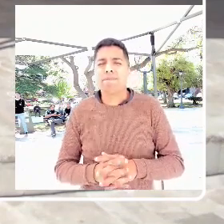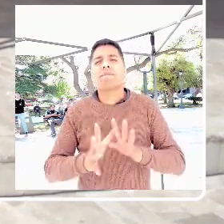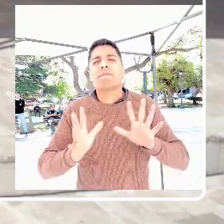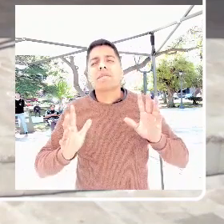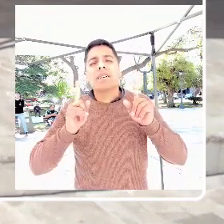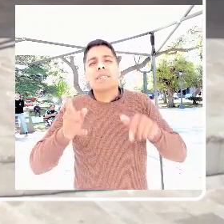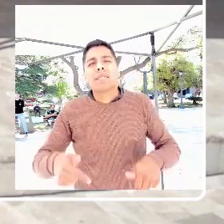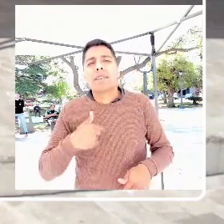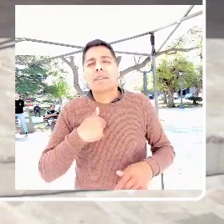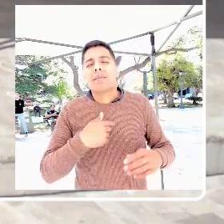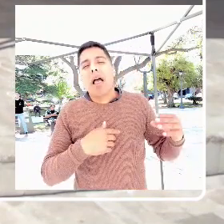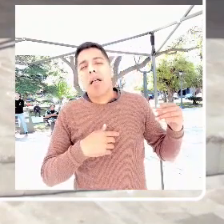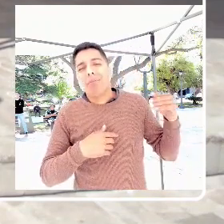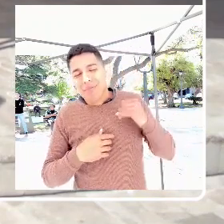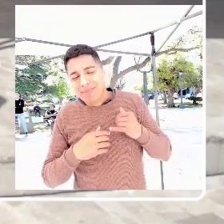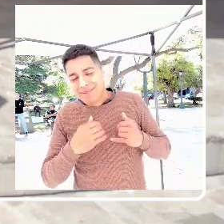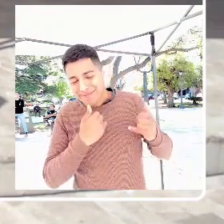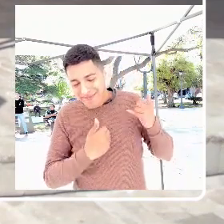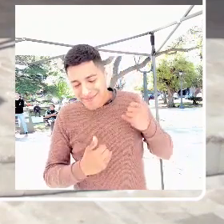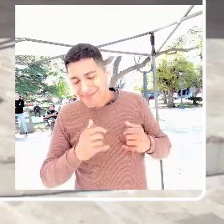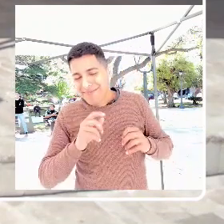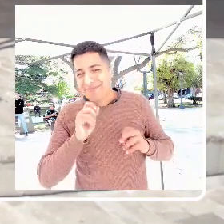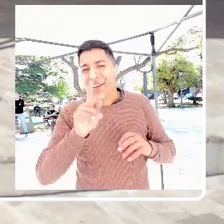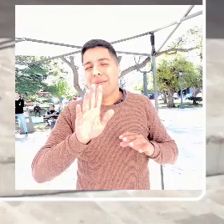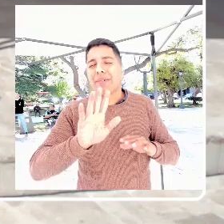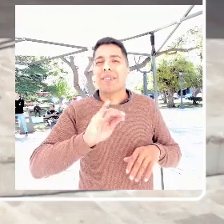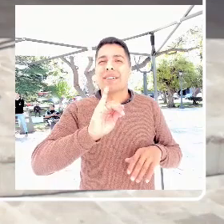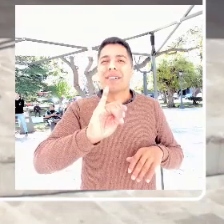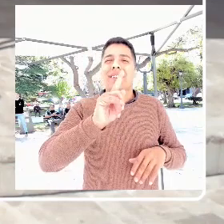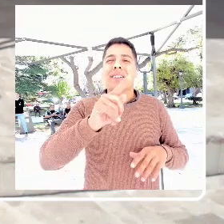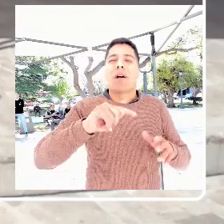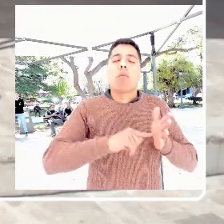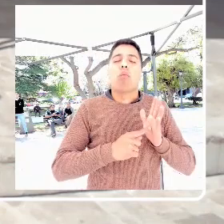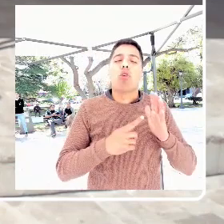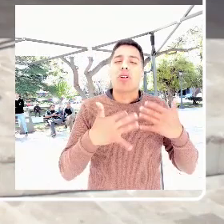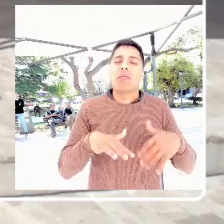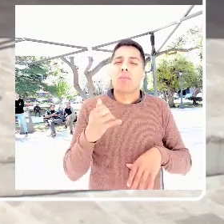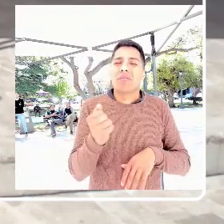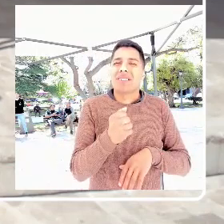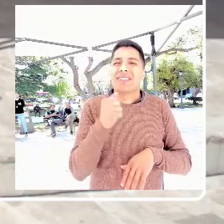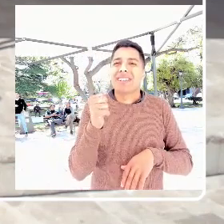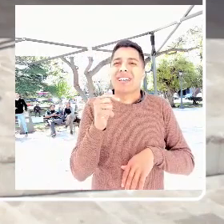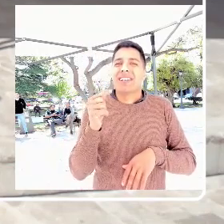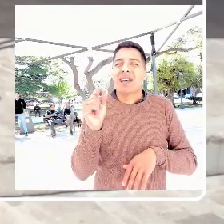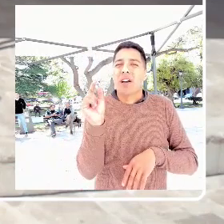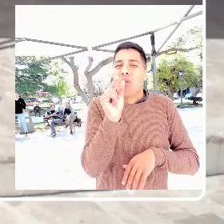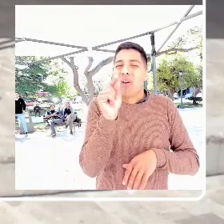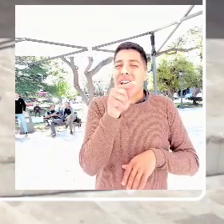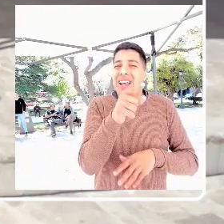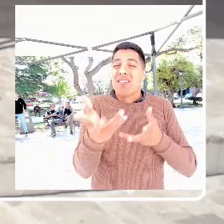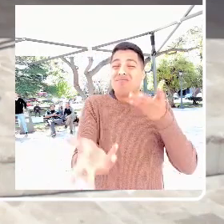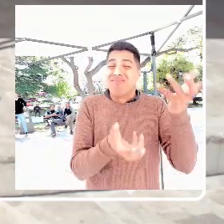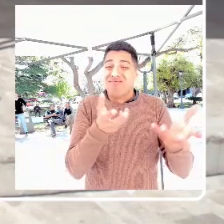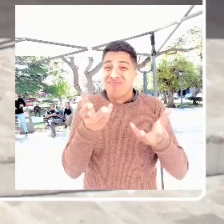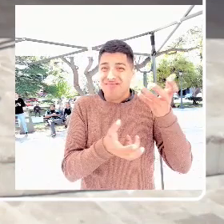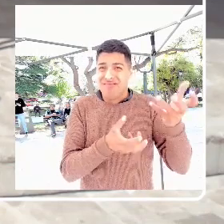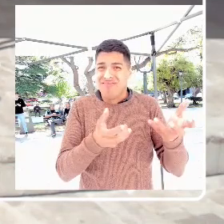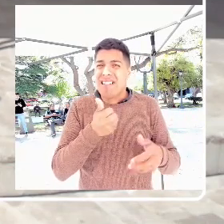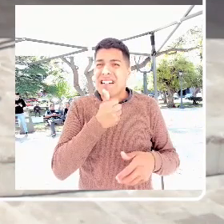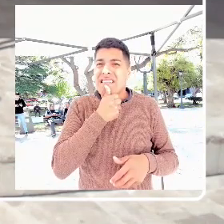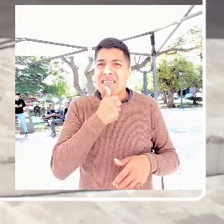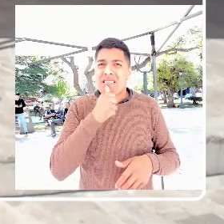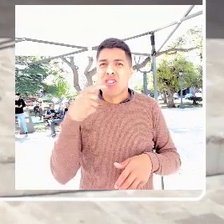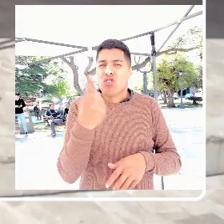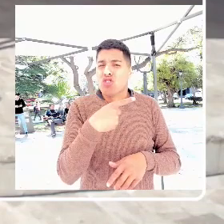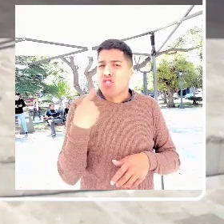Bien, me están dando letra de atrás, ¿no? Hay una particularidad. En los últimos grandes incendios, el recurso hídrico no lo